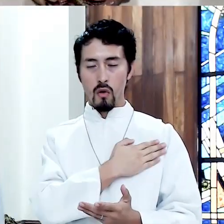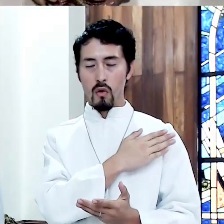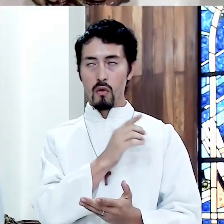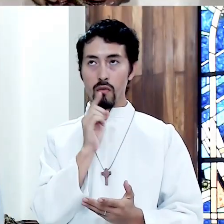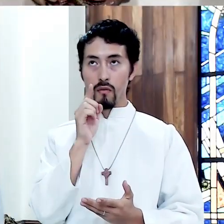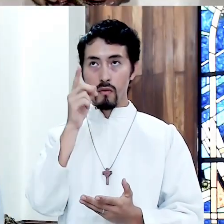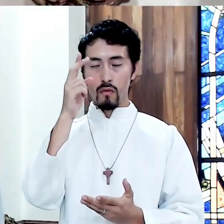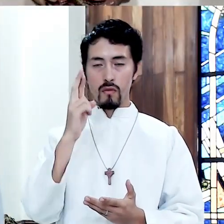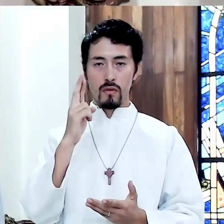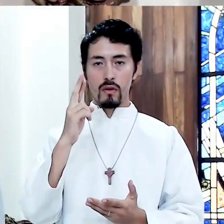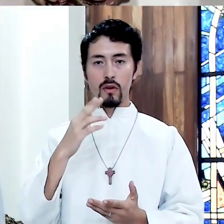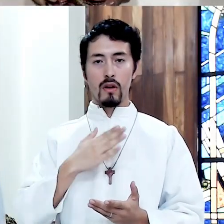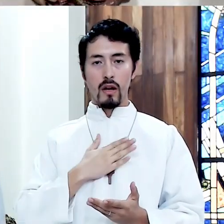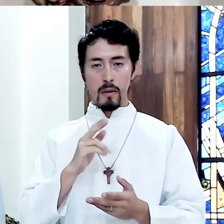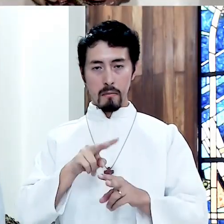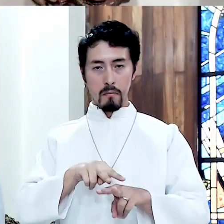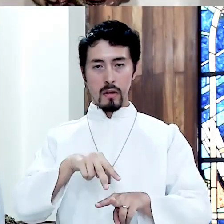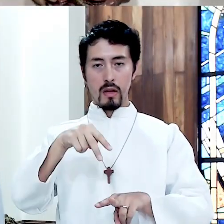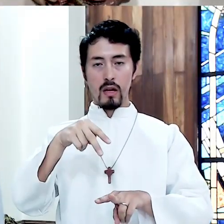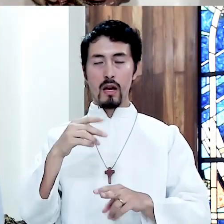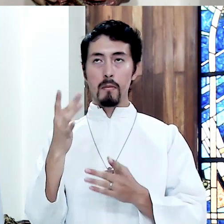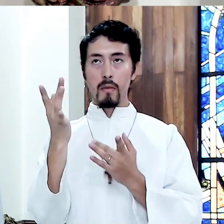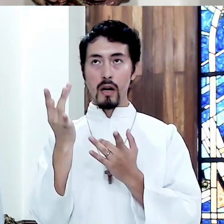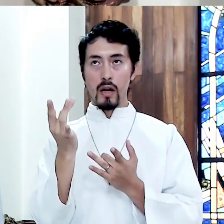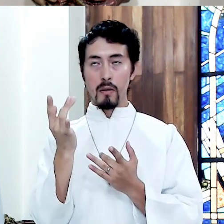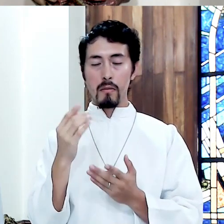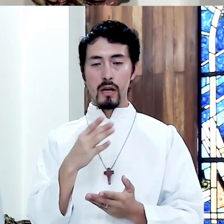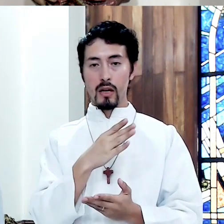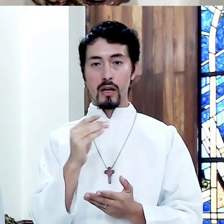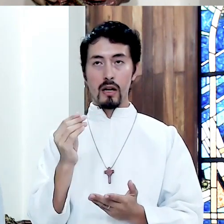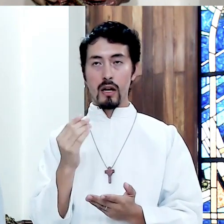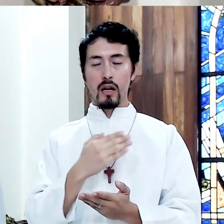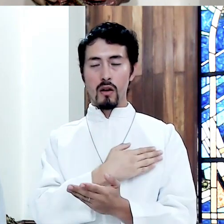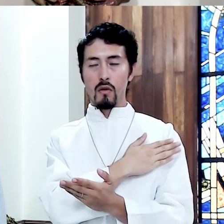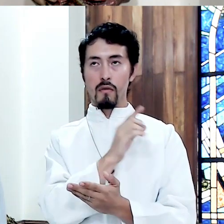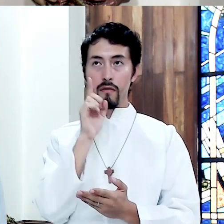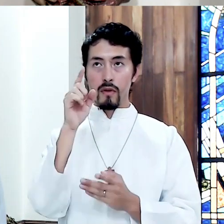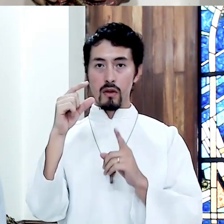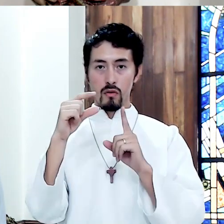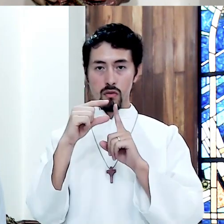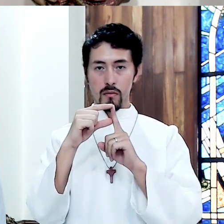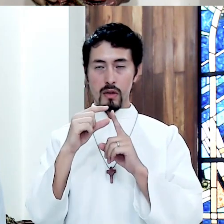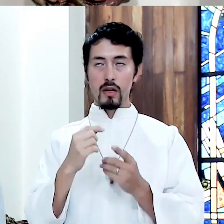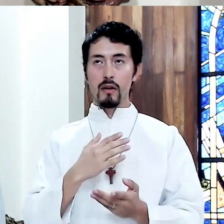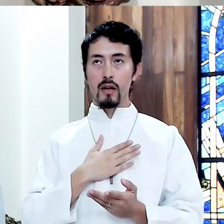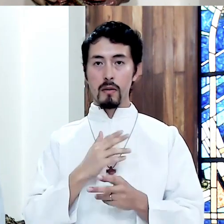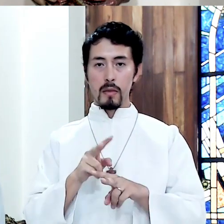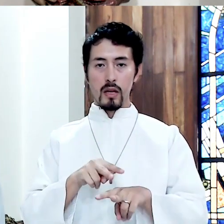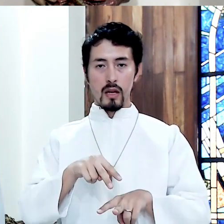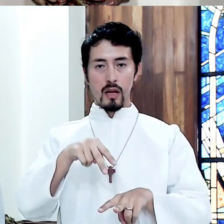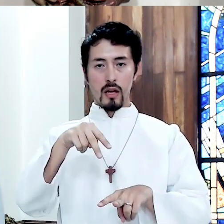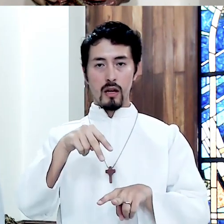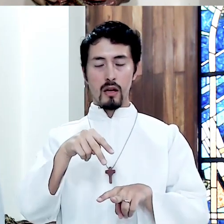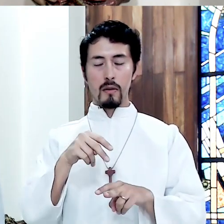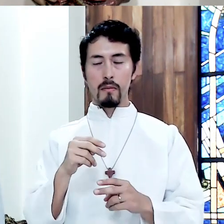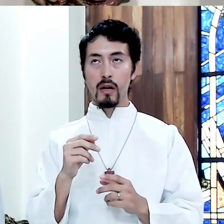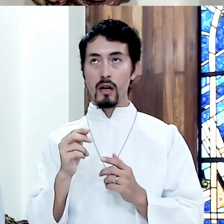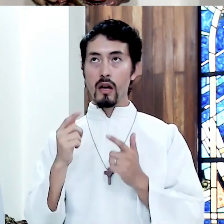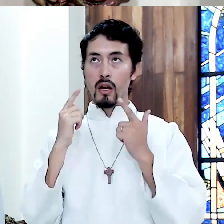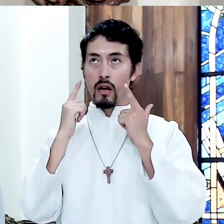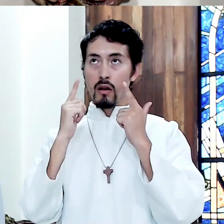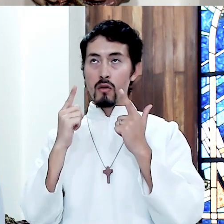Señor. Mi alma espera y confía en su palabra. Mi alma aguarda al